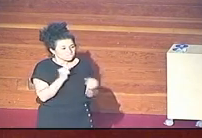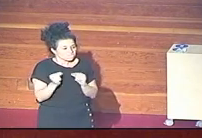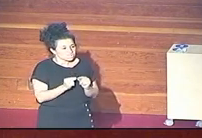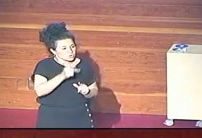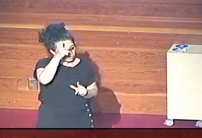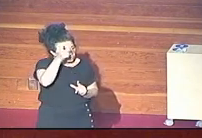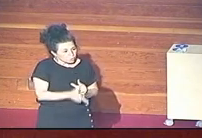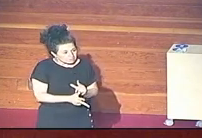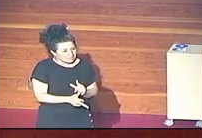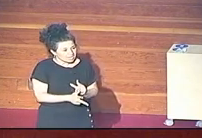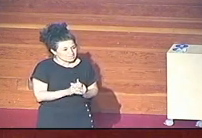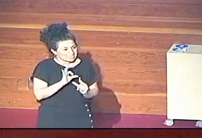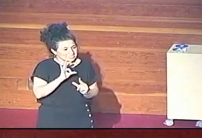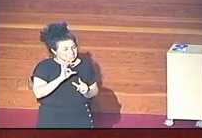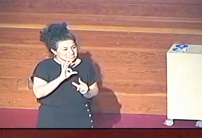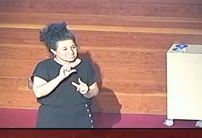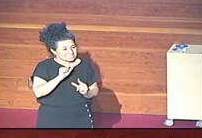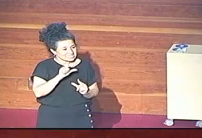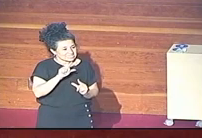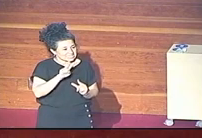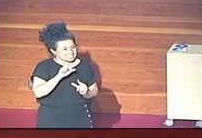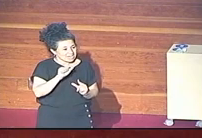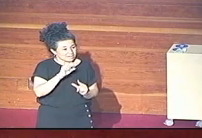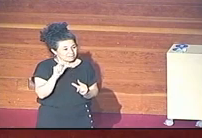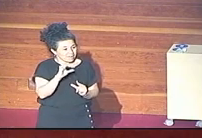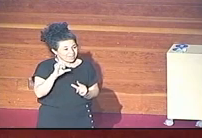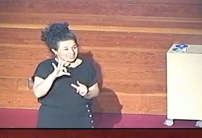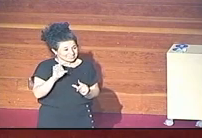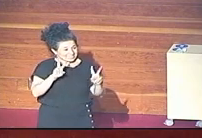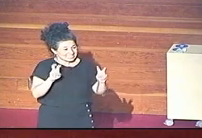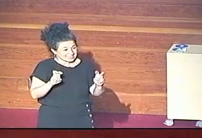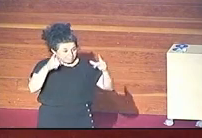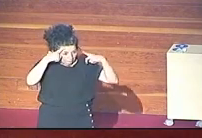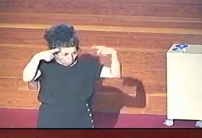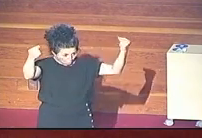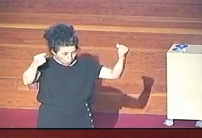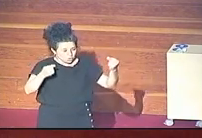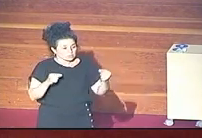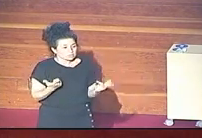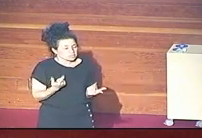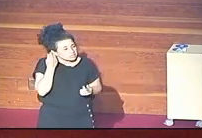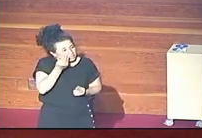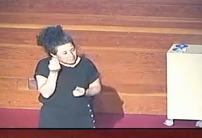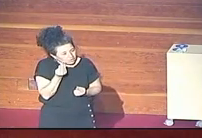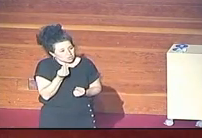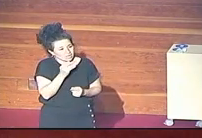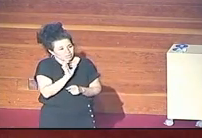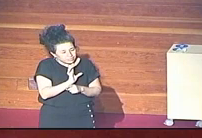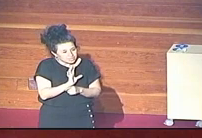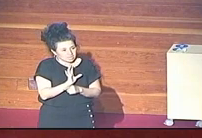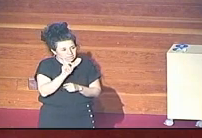salvajes sobre el tema del lobo que es muy interesantes y yo creo que el cine se está implicando